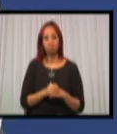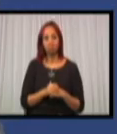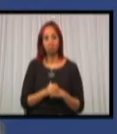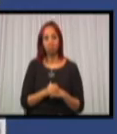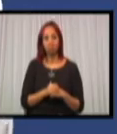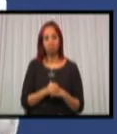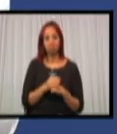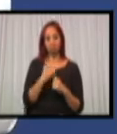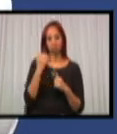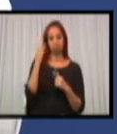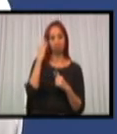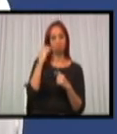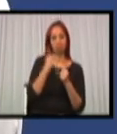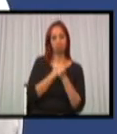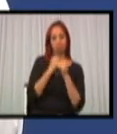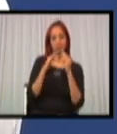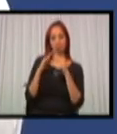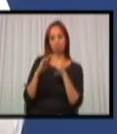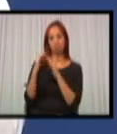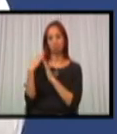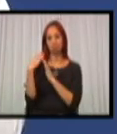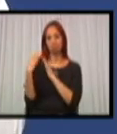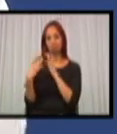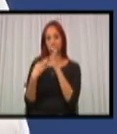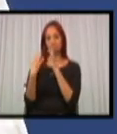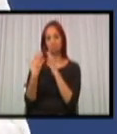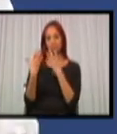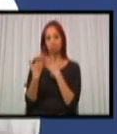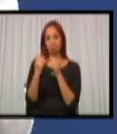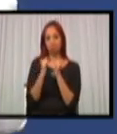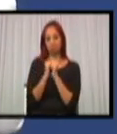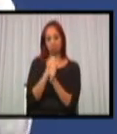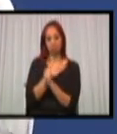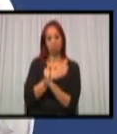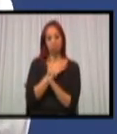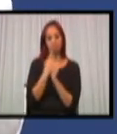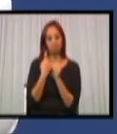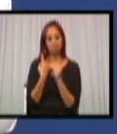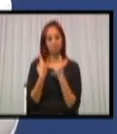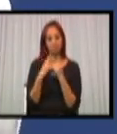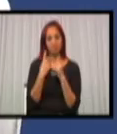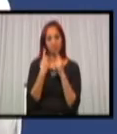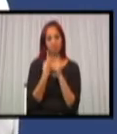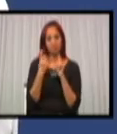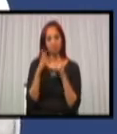señoras amas de casa, los invito a que junto conmigo logremos lo que todo mateño